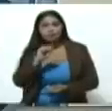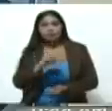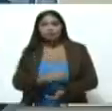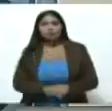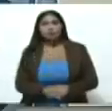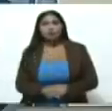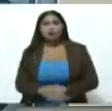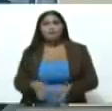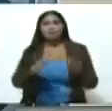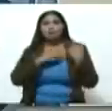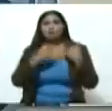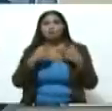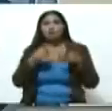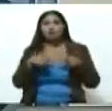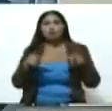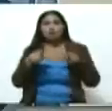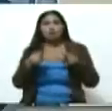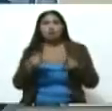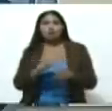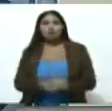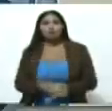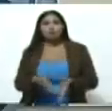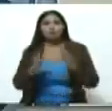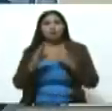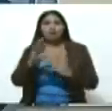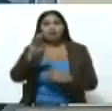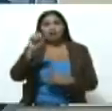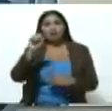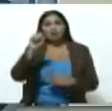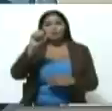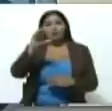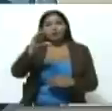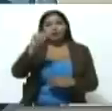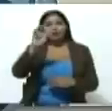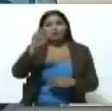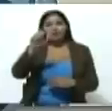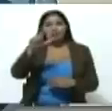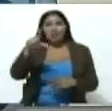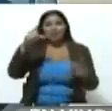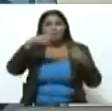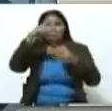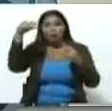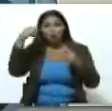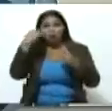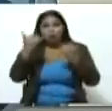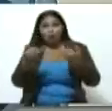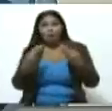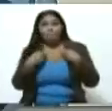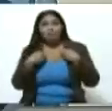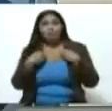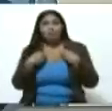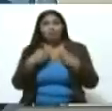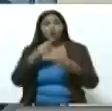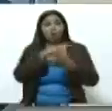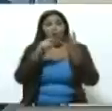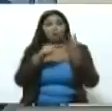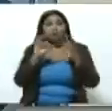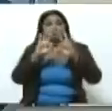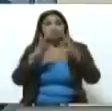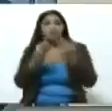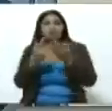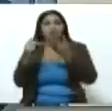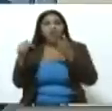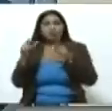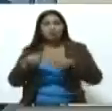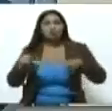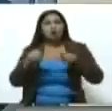es propietario de un inmueble ubicado en la urbanización El Cafetal del municipio de Baruta, donde actualmente habitan cuatro familias en distintos anexos, de